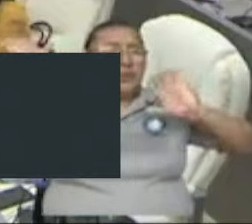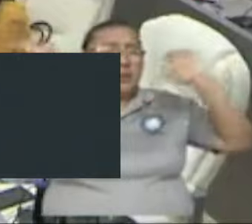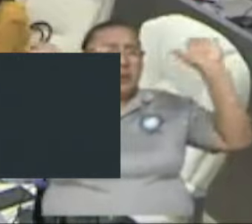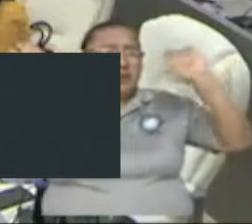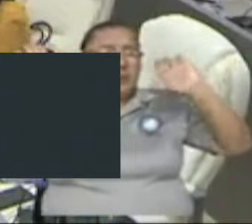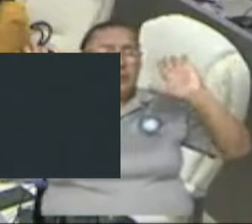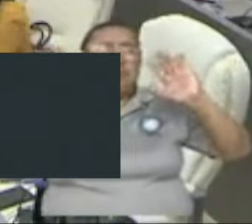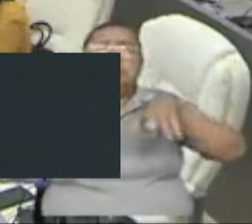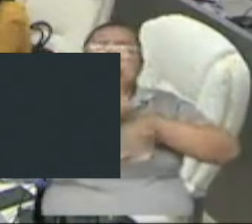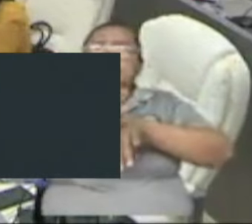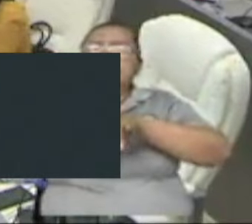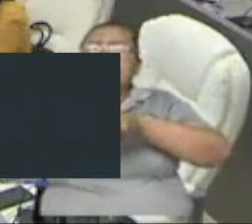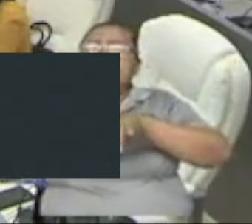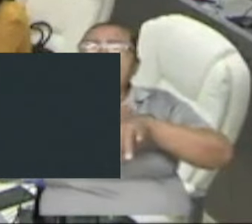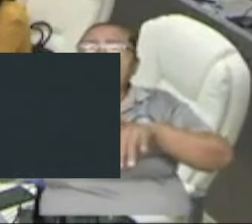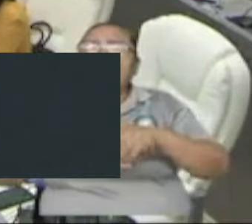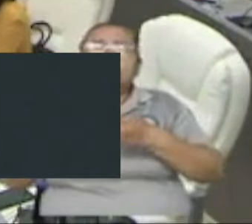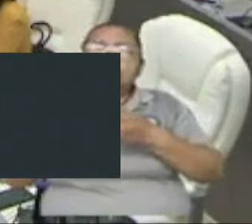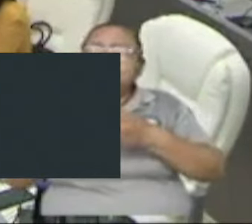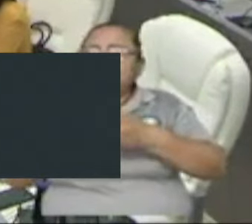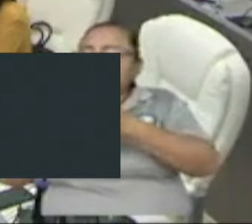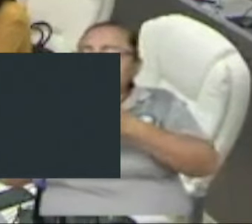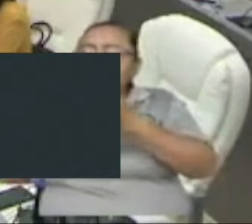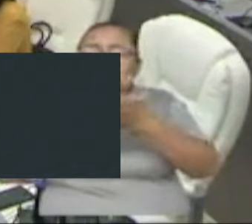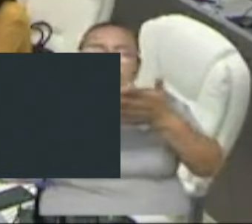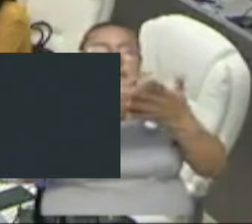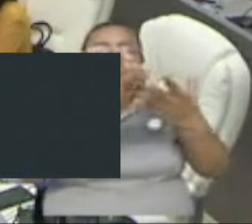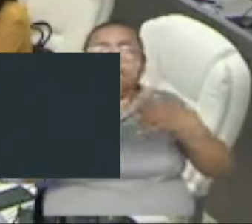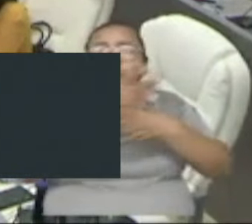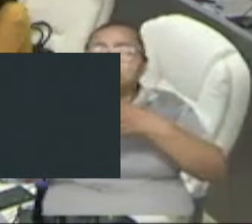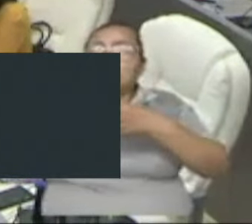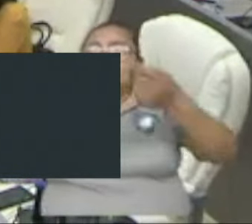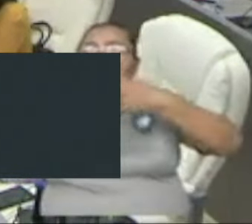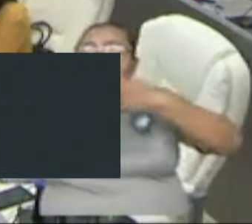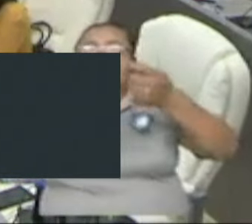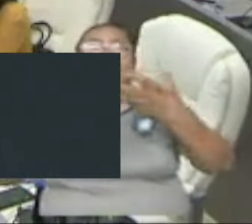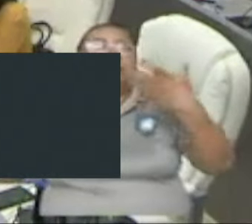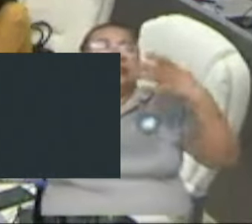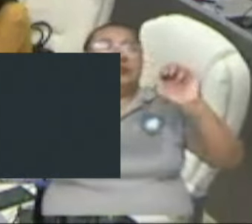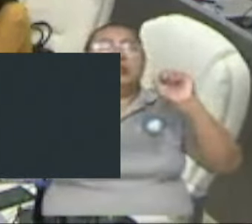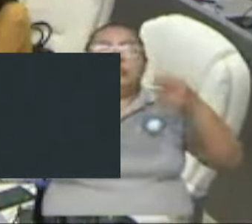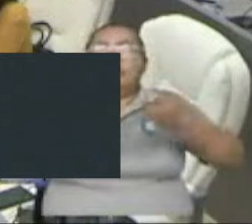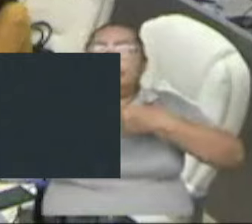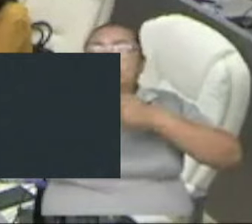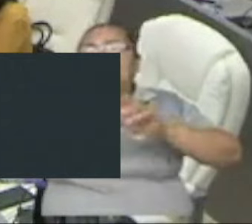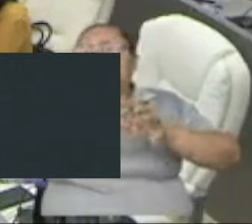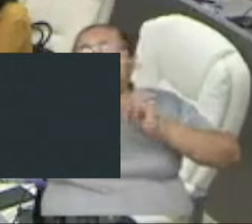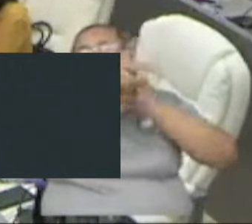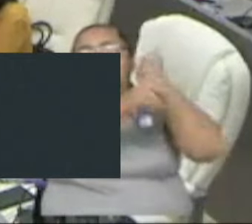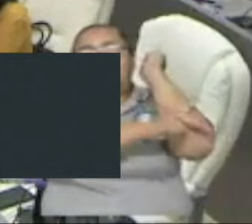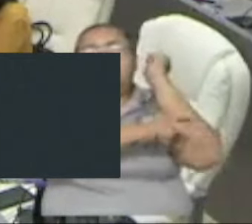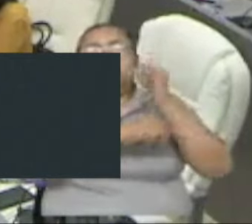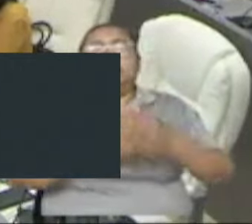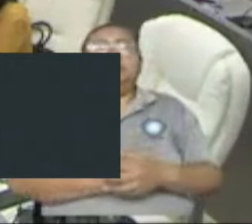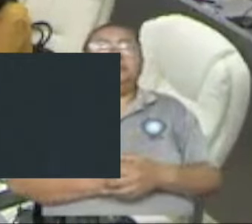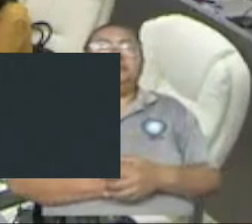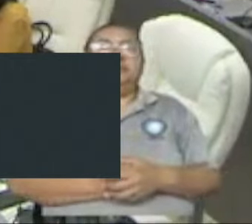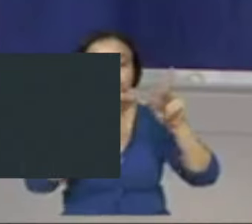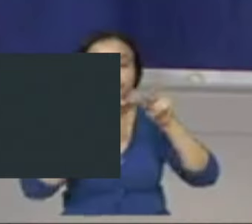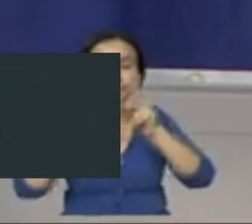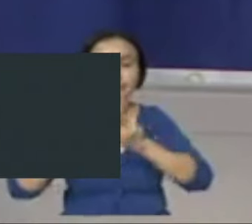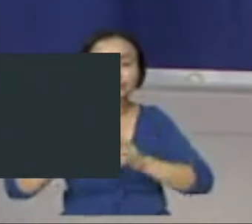y Nicaragua, consolidando las relaciones diplomáticas y promoviendo inversiones en el sector